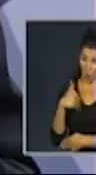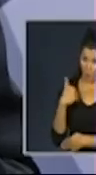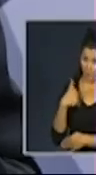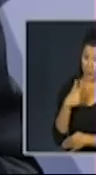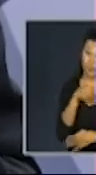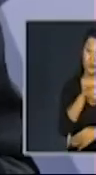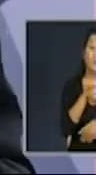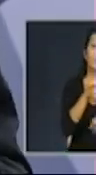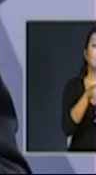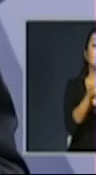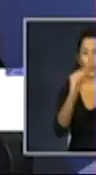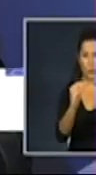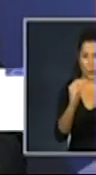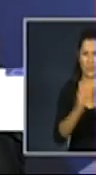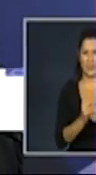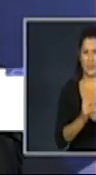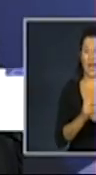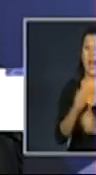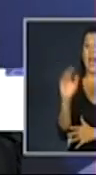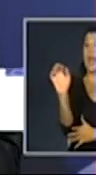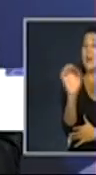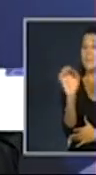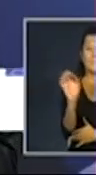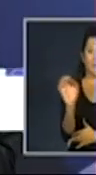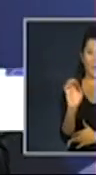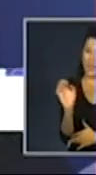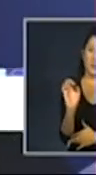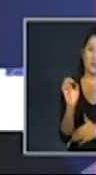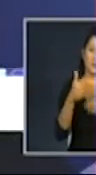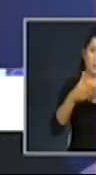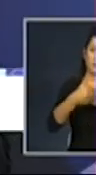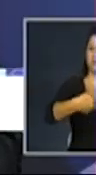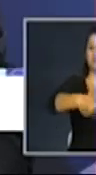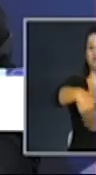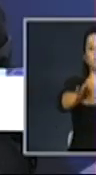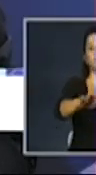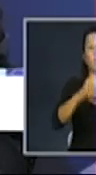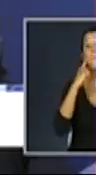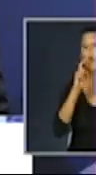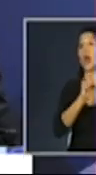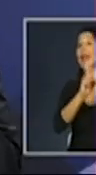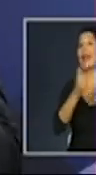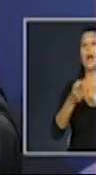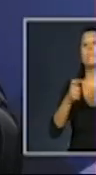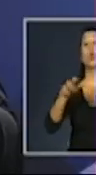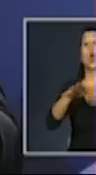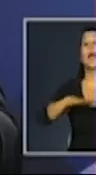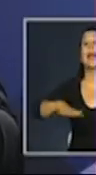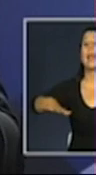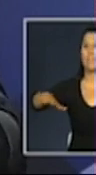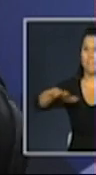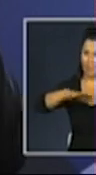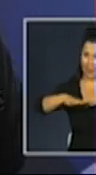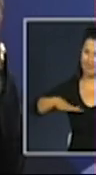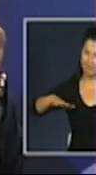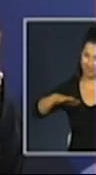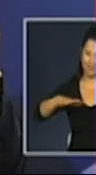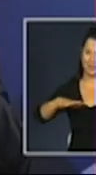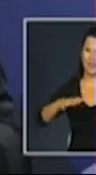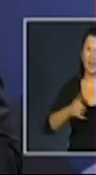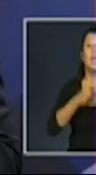televisión, exactamente, entonces, y los debates en audiovisual, y que entonces la televisión es la que lleva la vanguardia. Probablemente en algunos